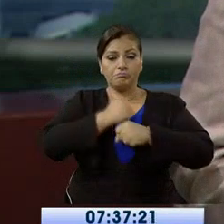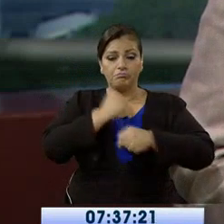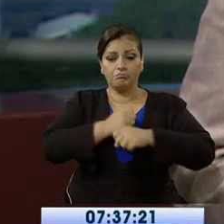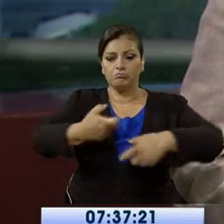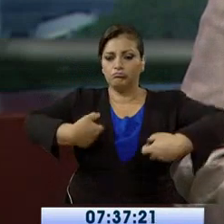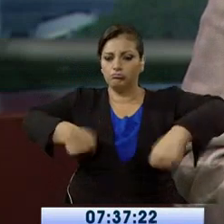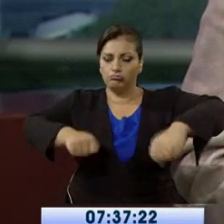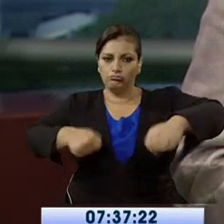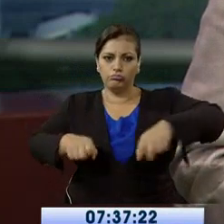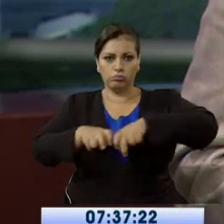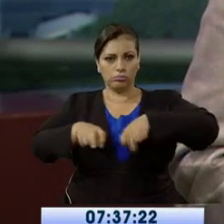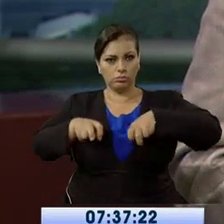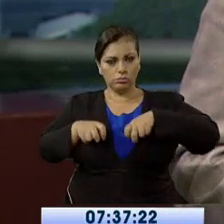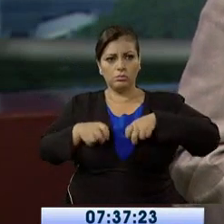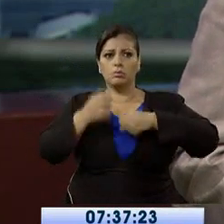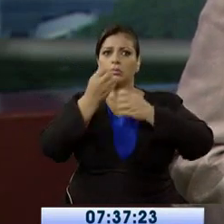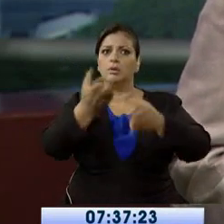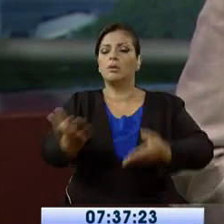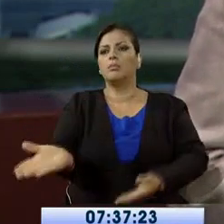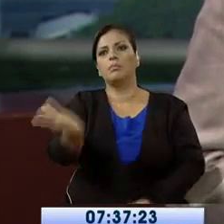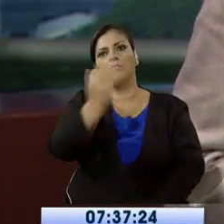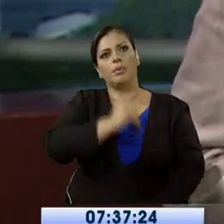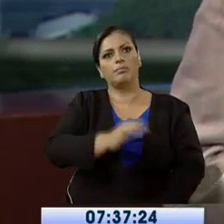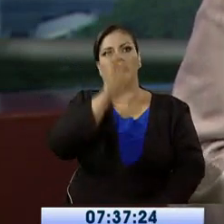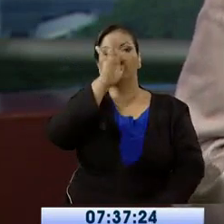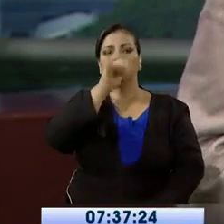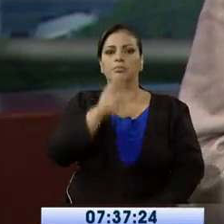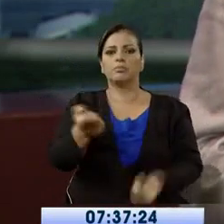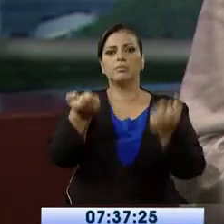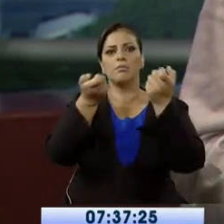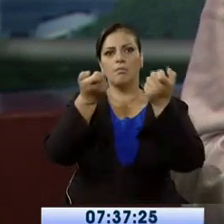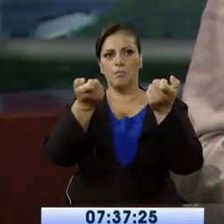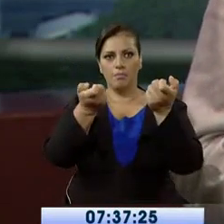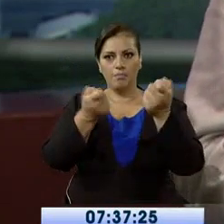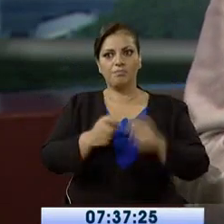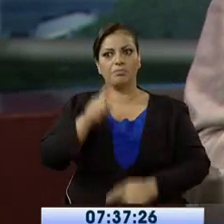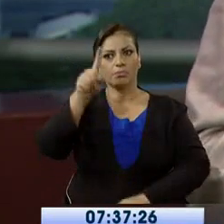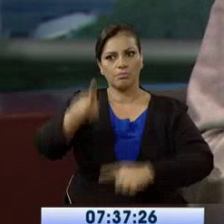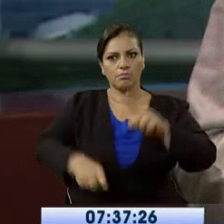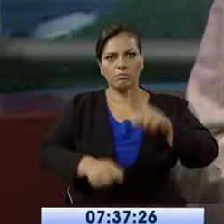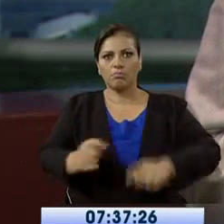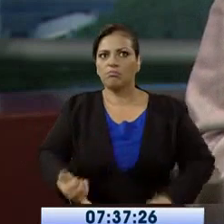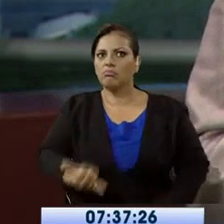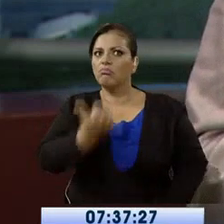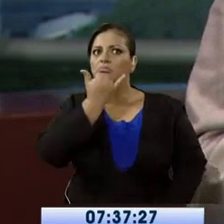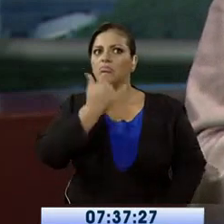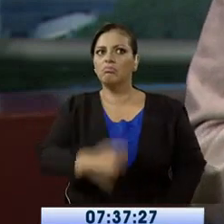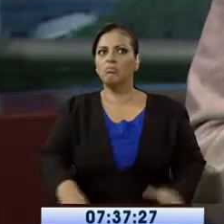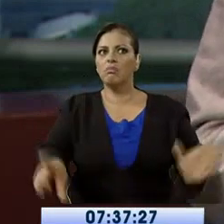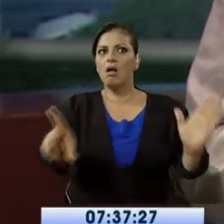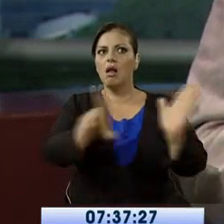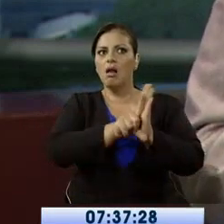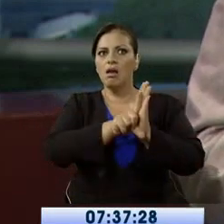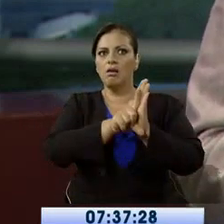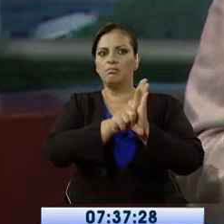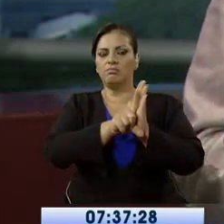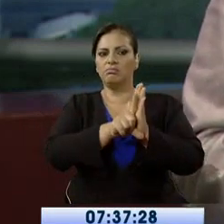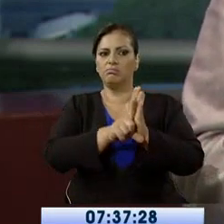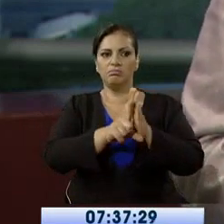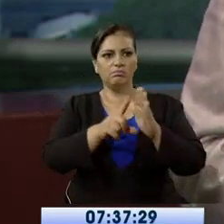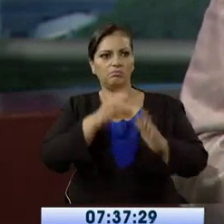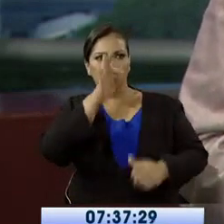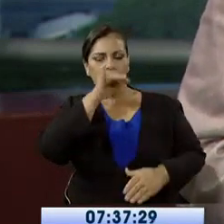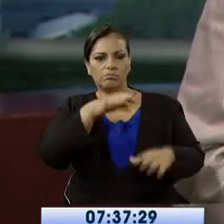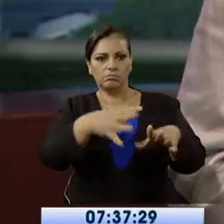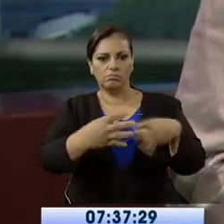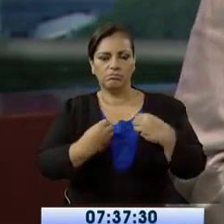que algunos operadores no respetan las leyes de tránsito, mucho menos las señales, por